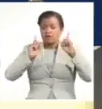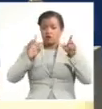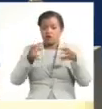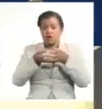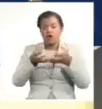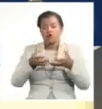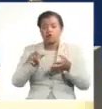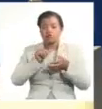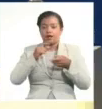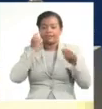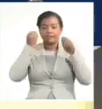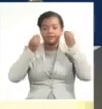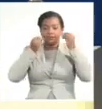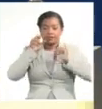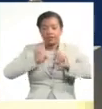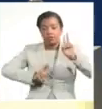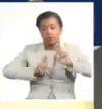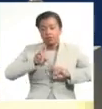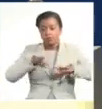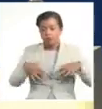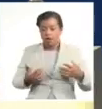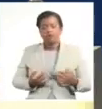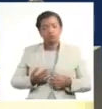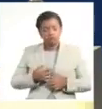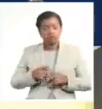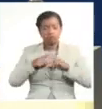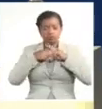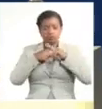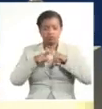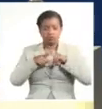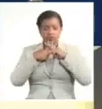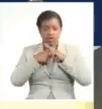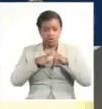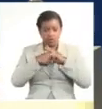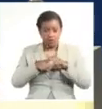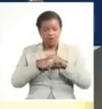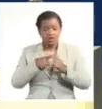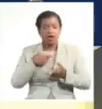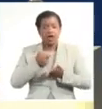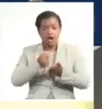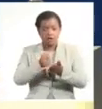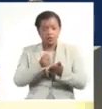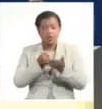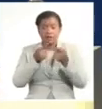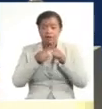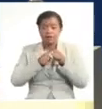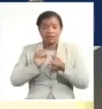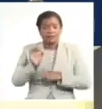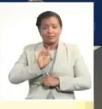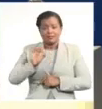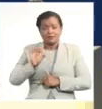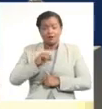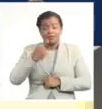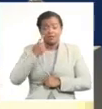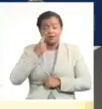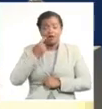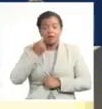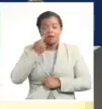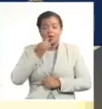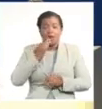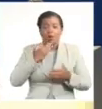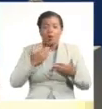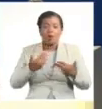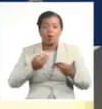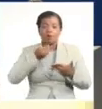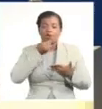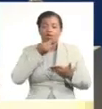alternativas, cómo nosotros lo vamos a resolver. No estamos cruzados de brazos en ese sentido, estamos buscando cómo nosotros ir ganando